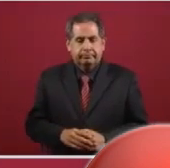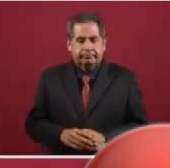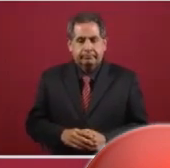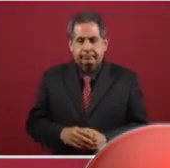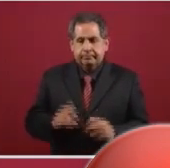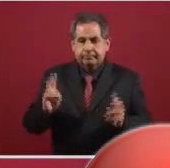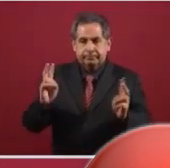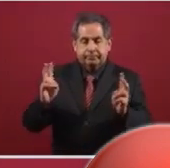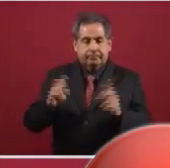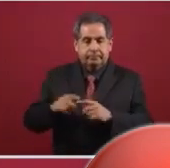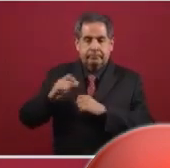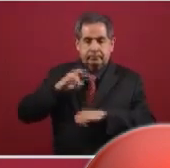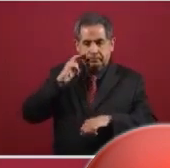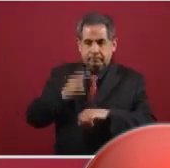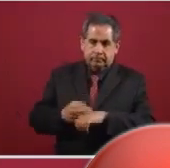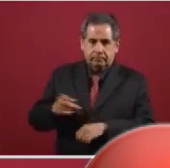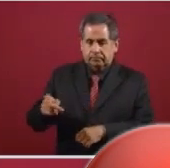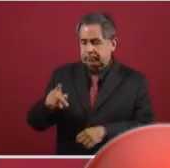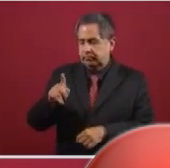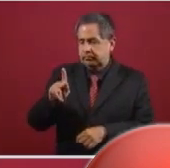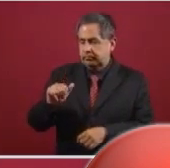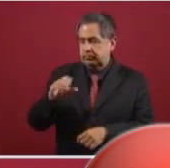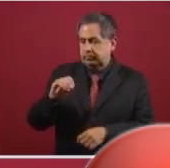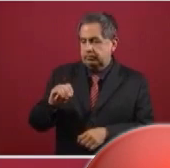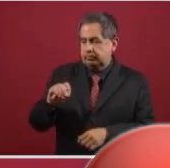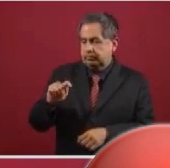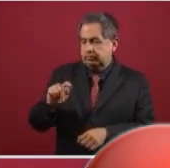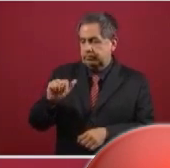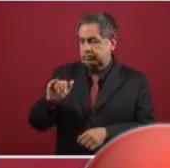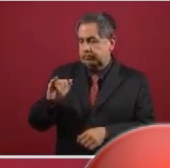es Paco Ignacio Taibo,